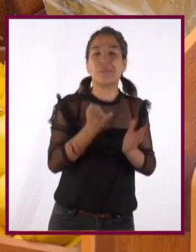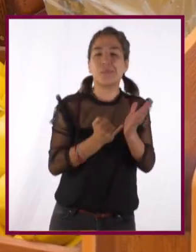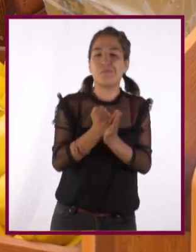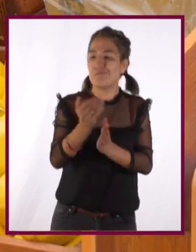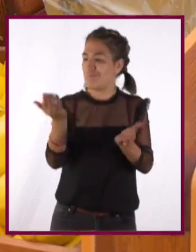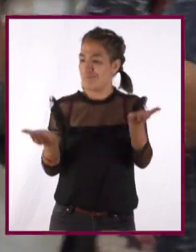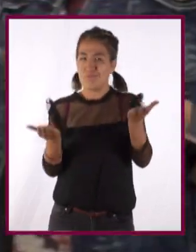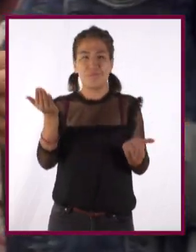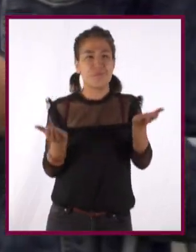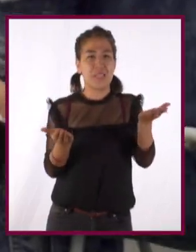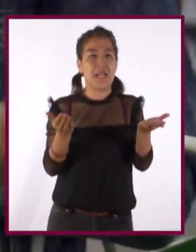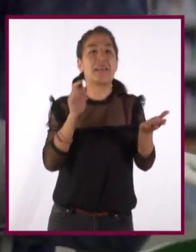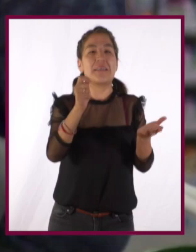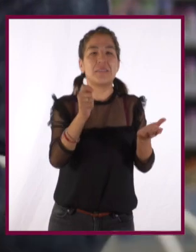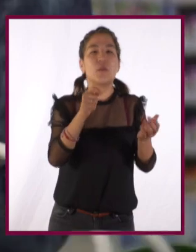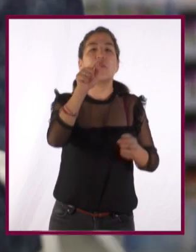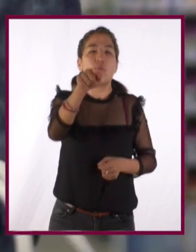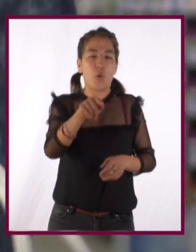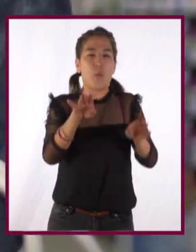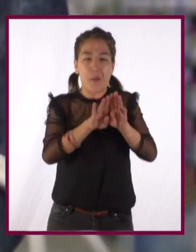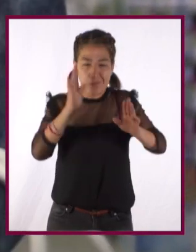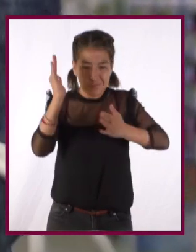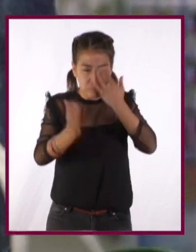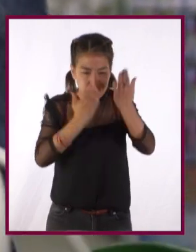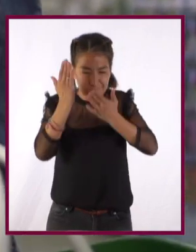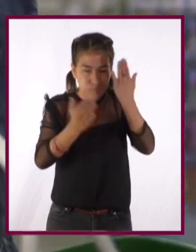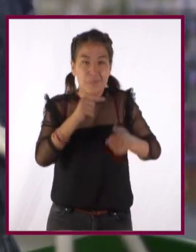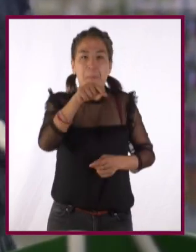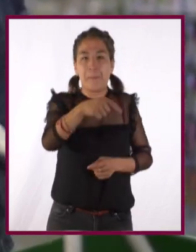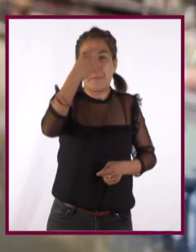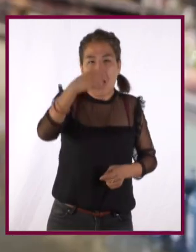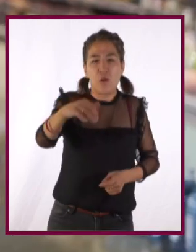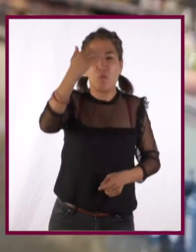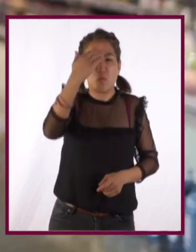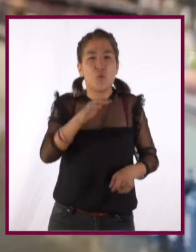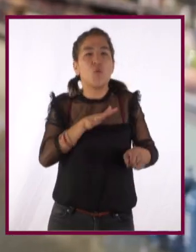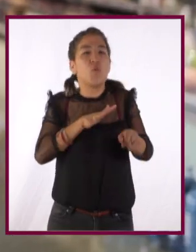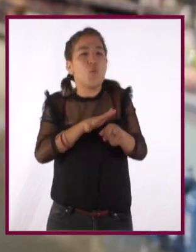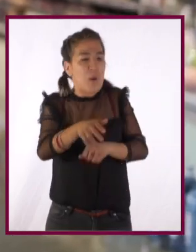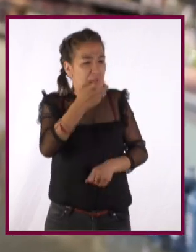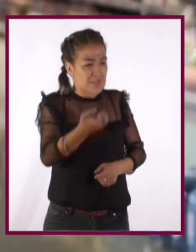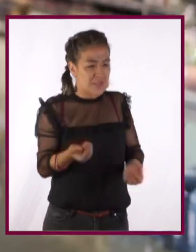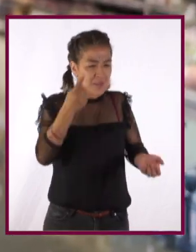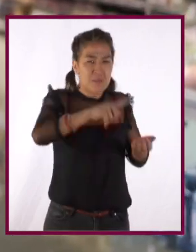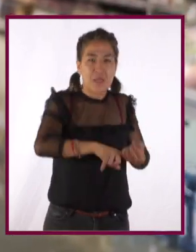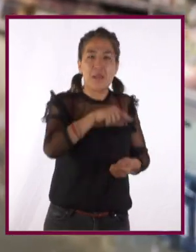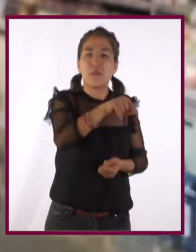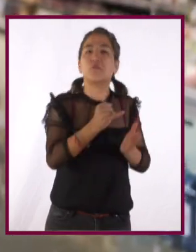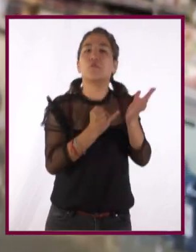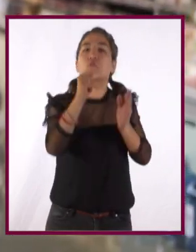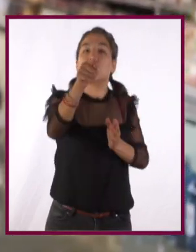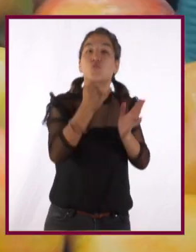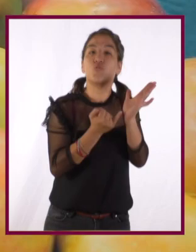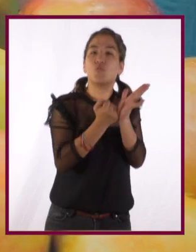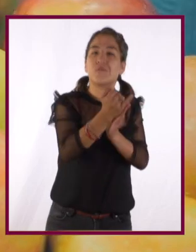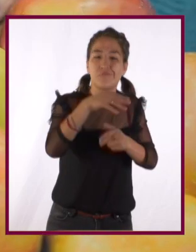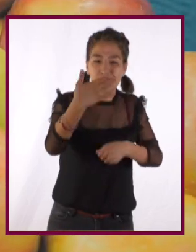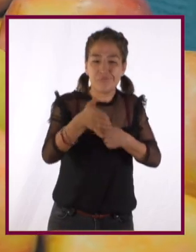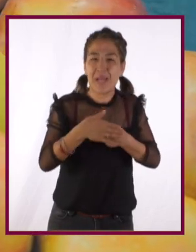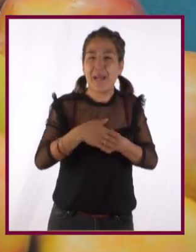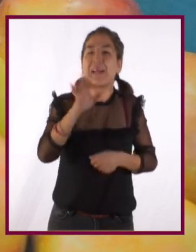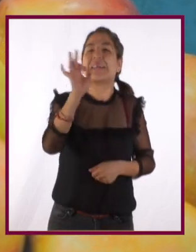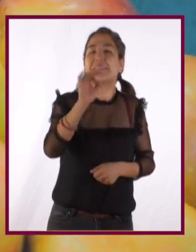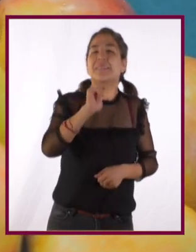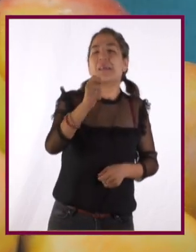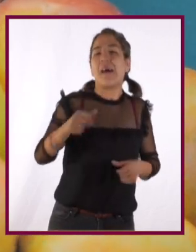que tu decisión para romper el ayuno sea objeto de estudio para poder conocer las implicaciones que tiene esta decisión que